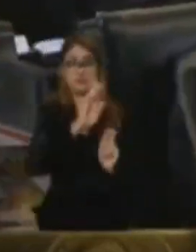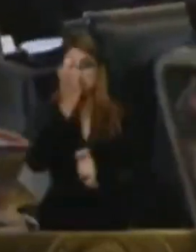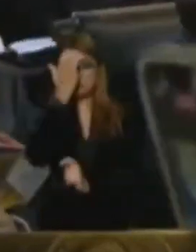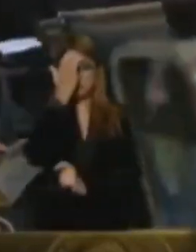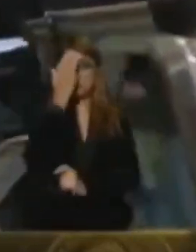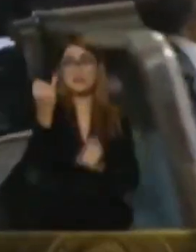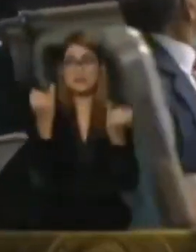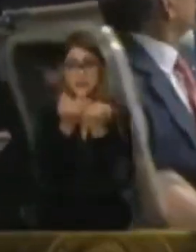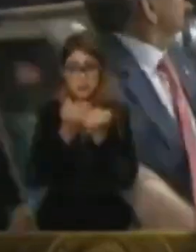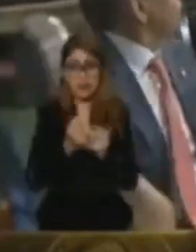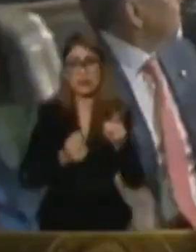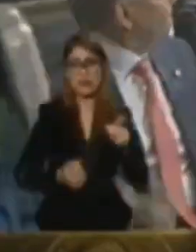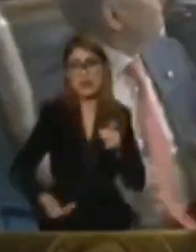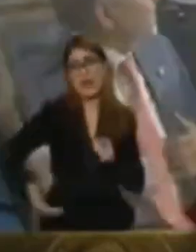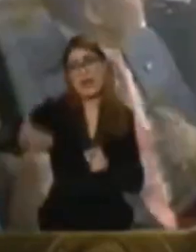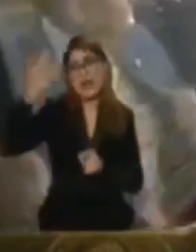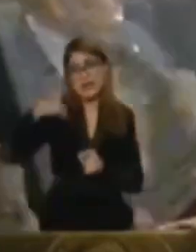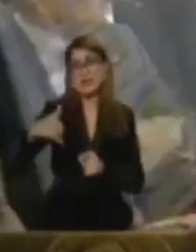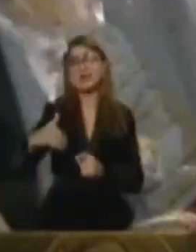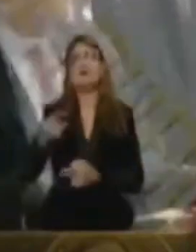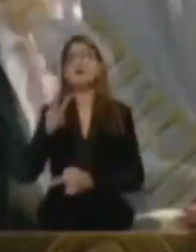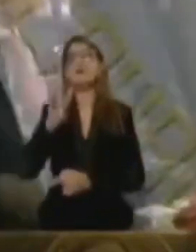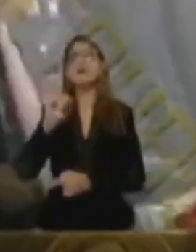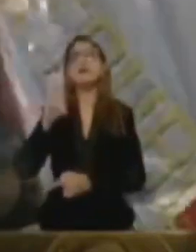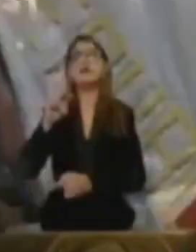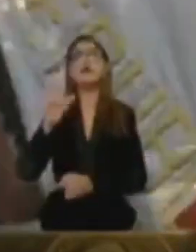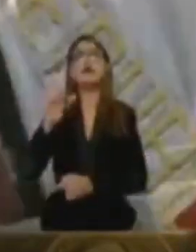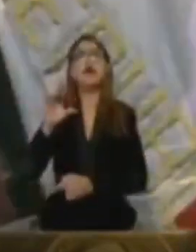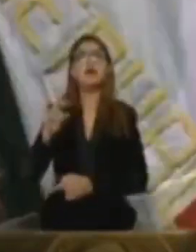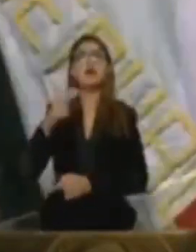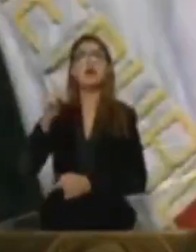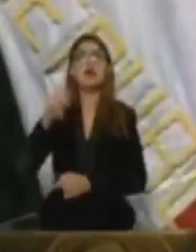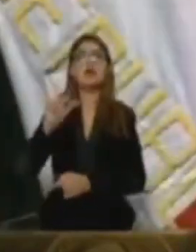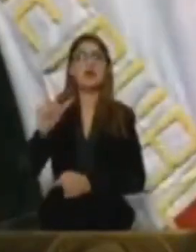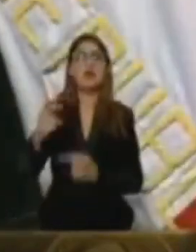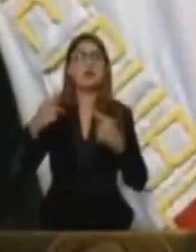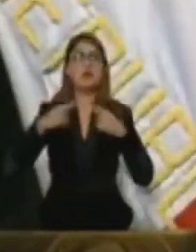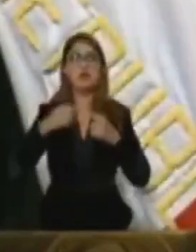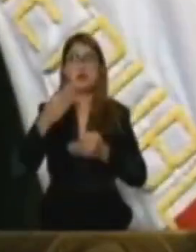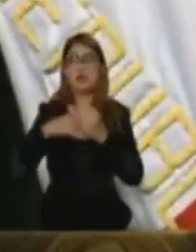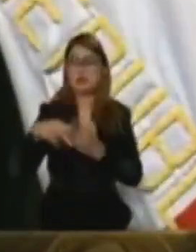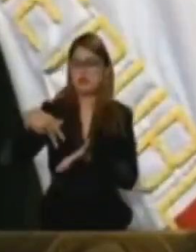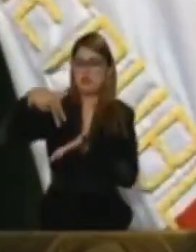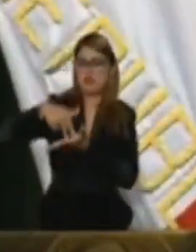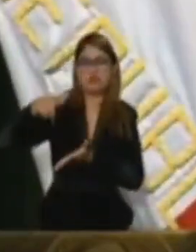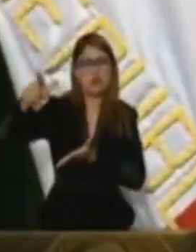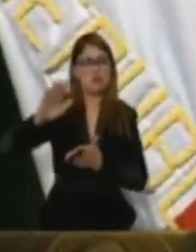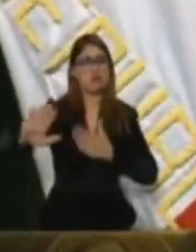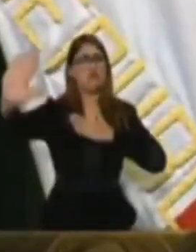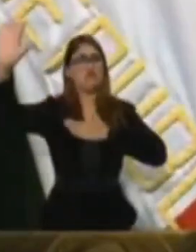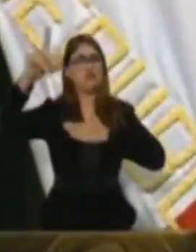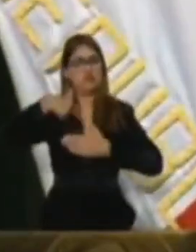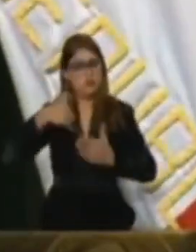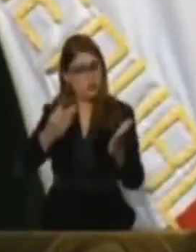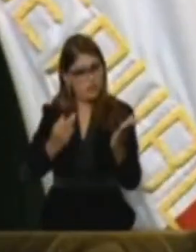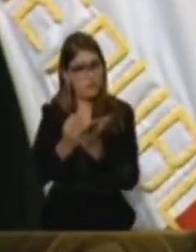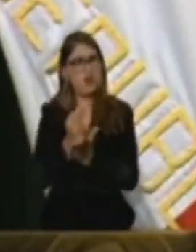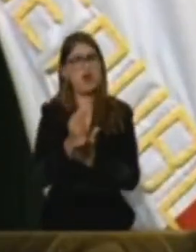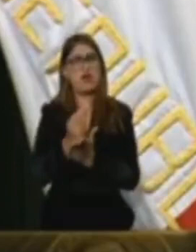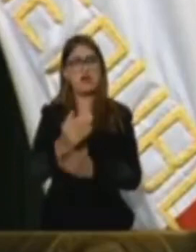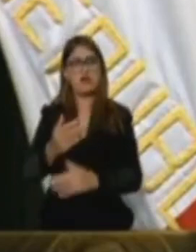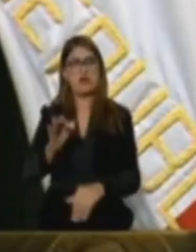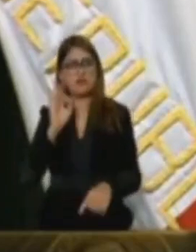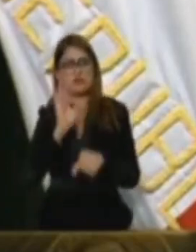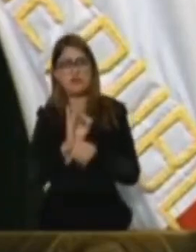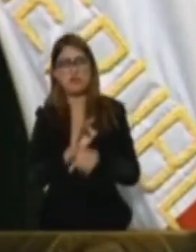sido él igualmente a quien don Victoriano Huerta juró públicamente lealtad y fidelidad inquebrantables. Y